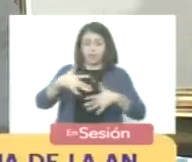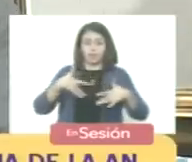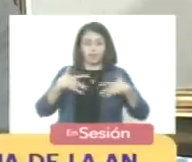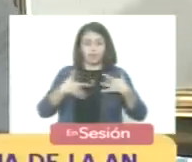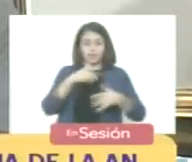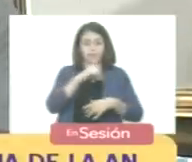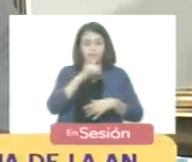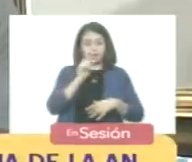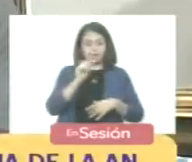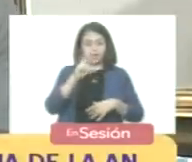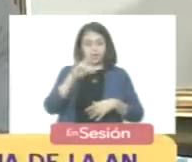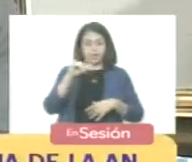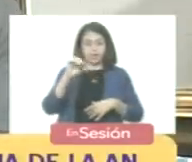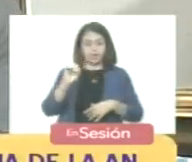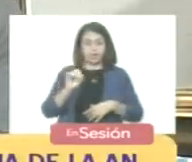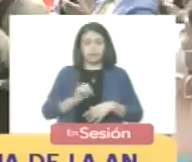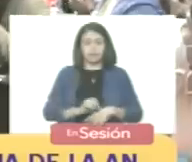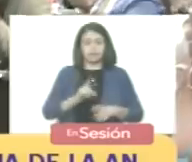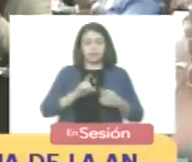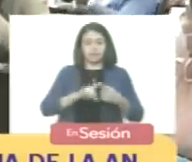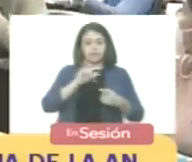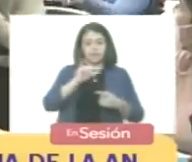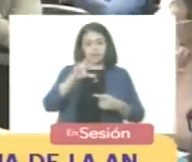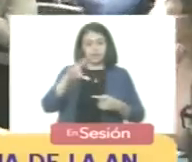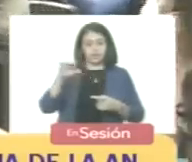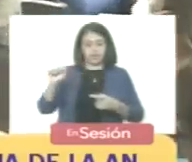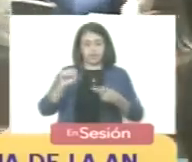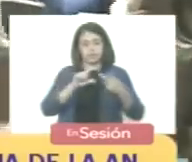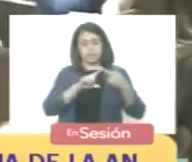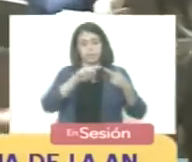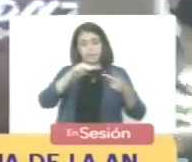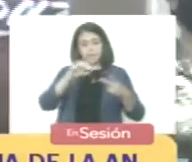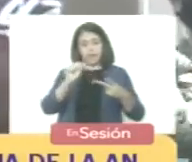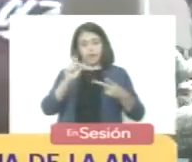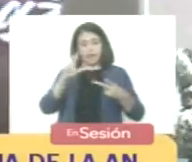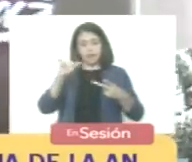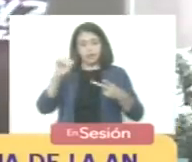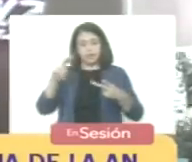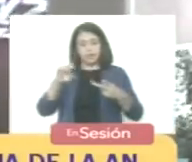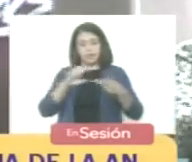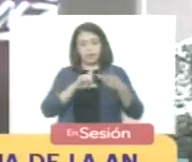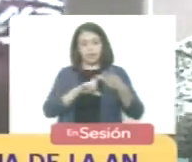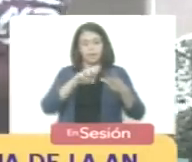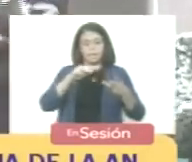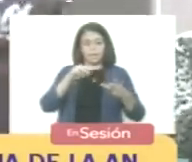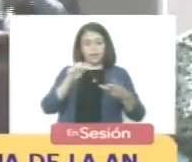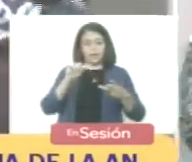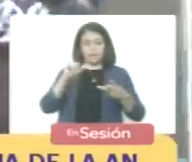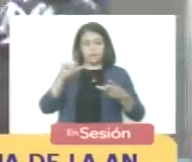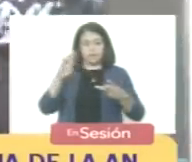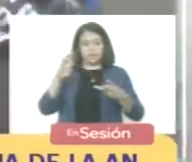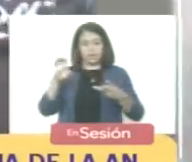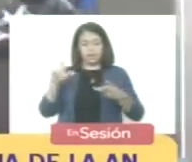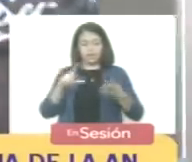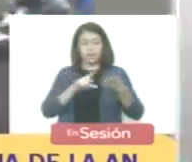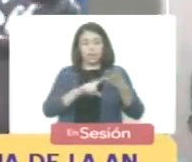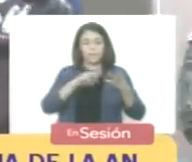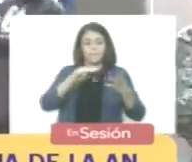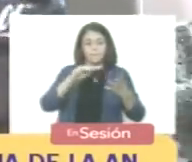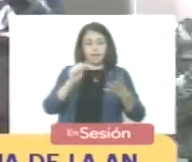Darío Vivas. Iris Jaime, su secretaria, Maribel López, Maibel Monascal, María del Carmen